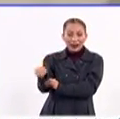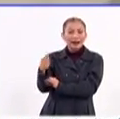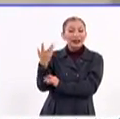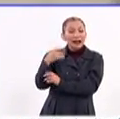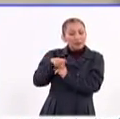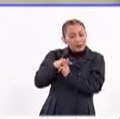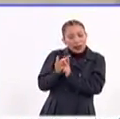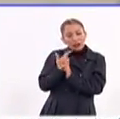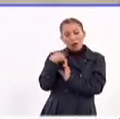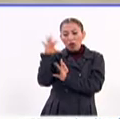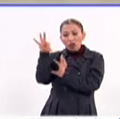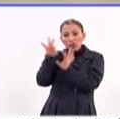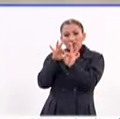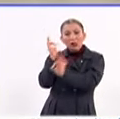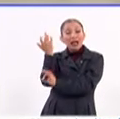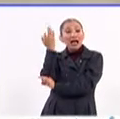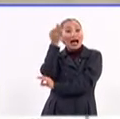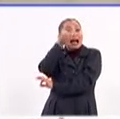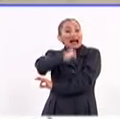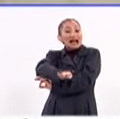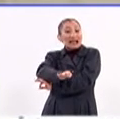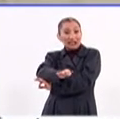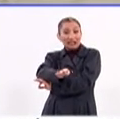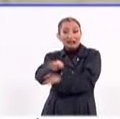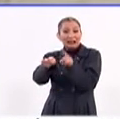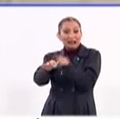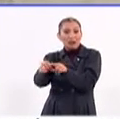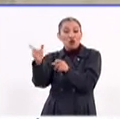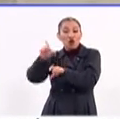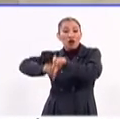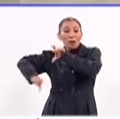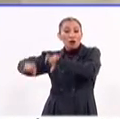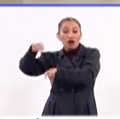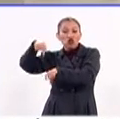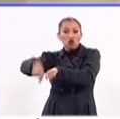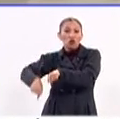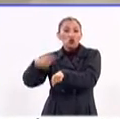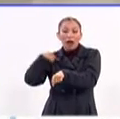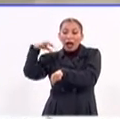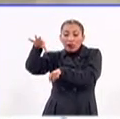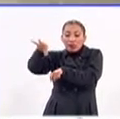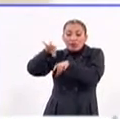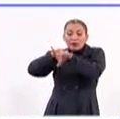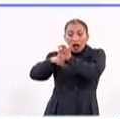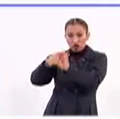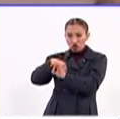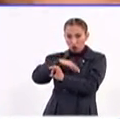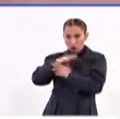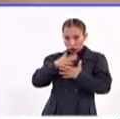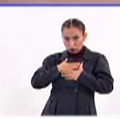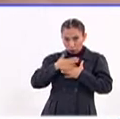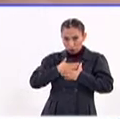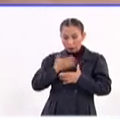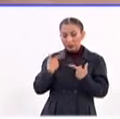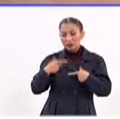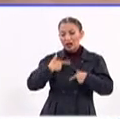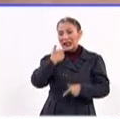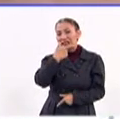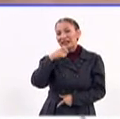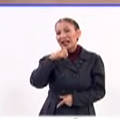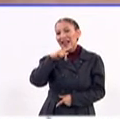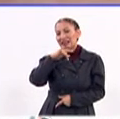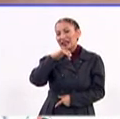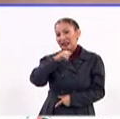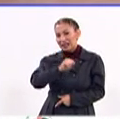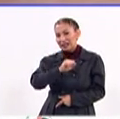viene el proceso de selección artificial, básicamente, como lo he mencionado, una selección donde nosotros, los genetistas,